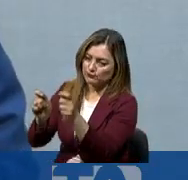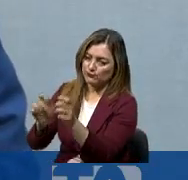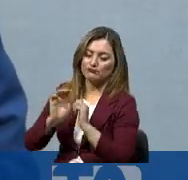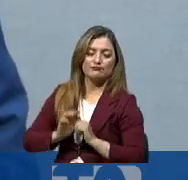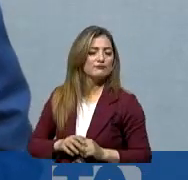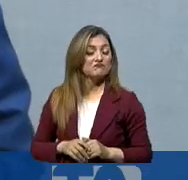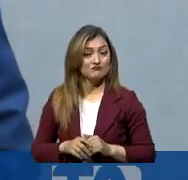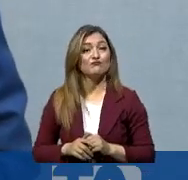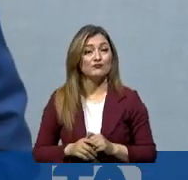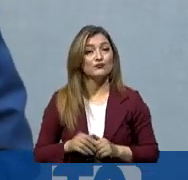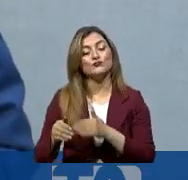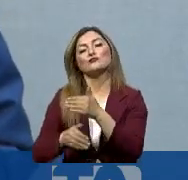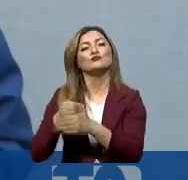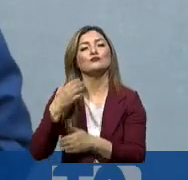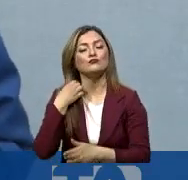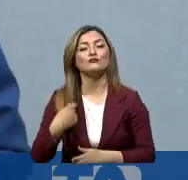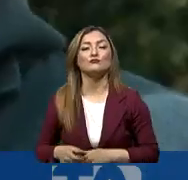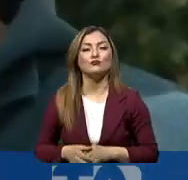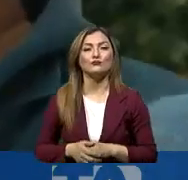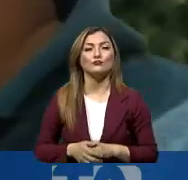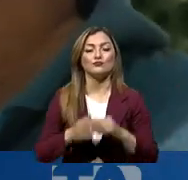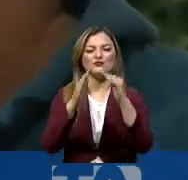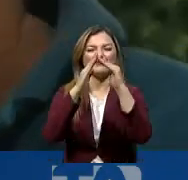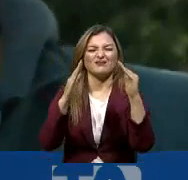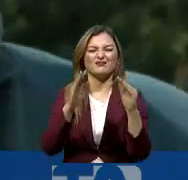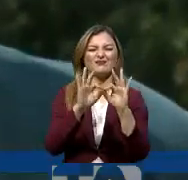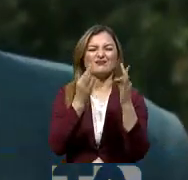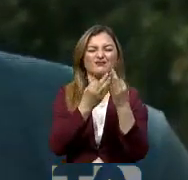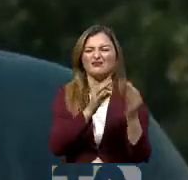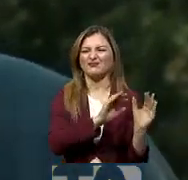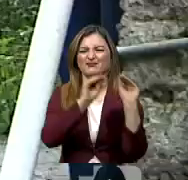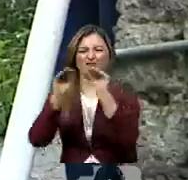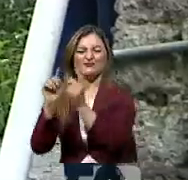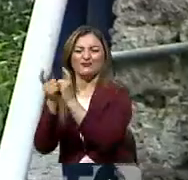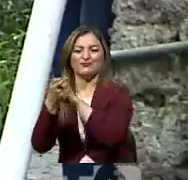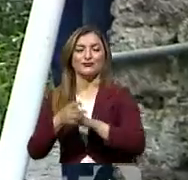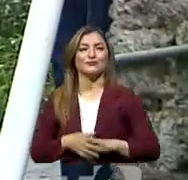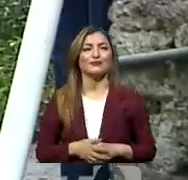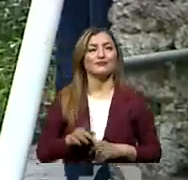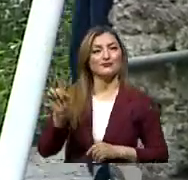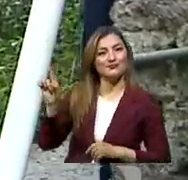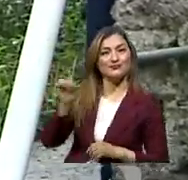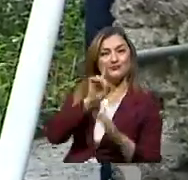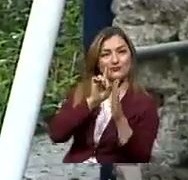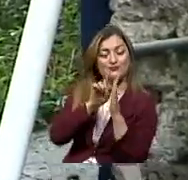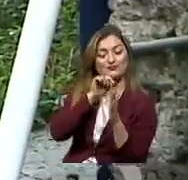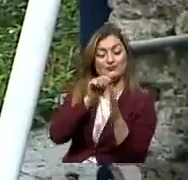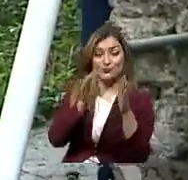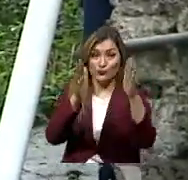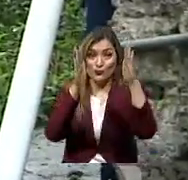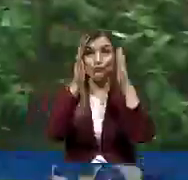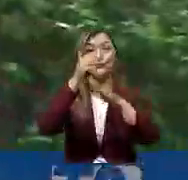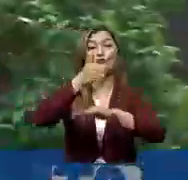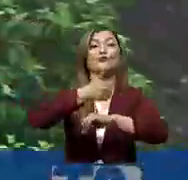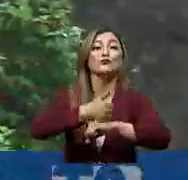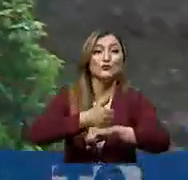establecer un procedimiento para que se localice también aseguró que a don patricio de la familia de karina vela que denunció la falta de atención de las